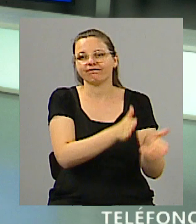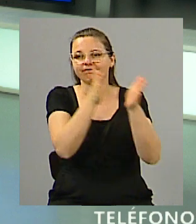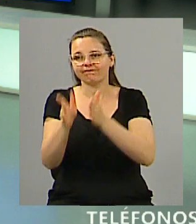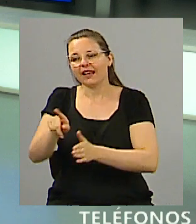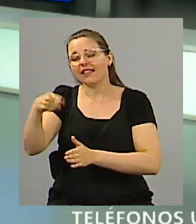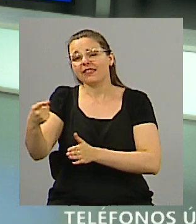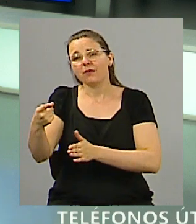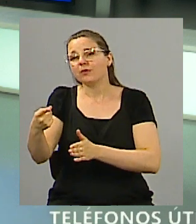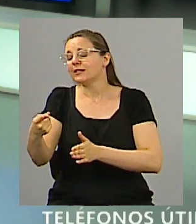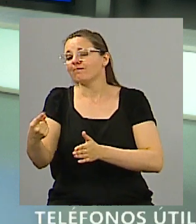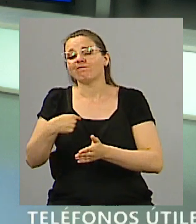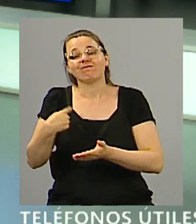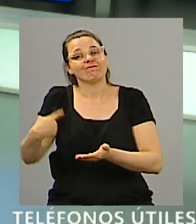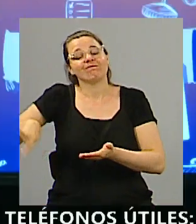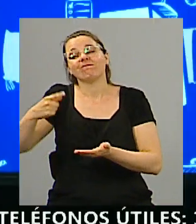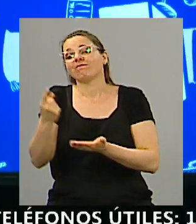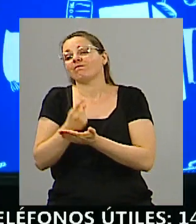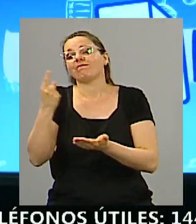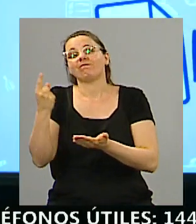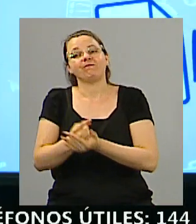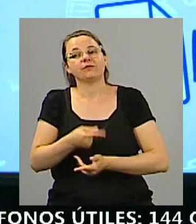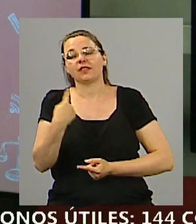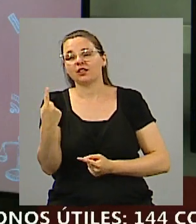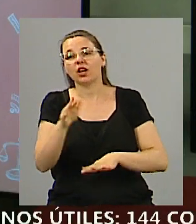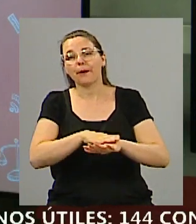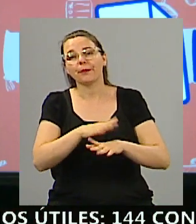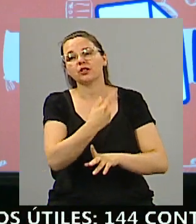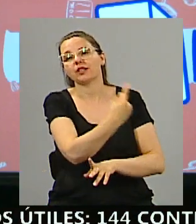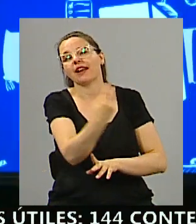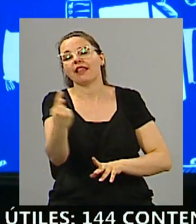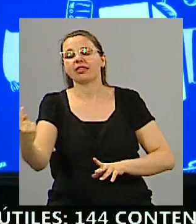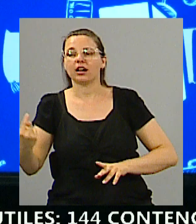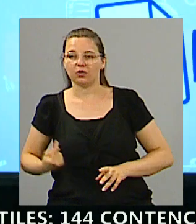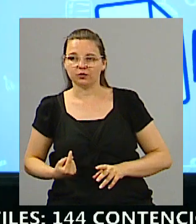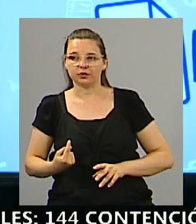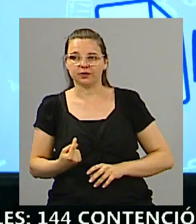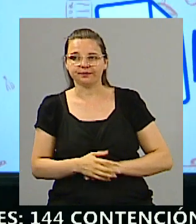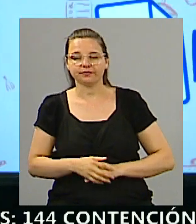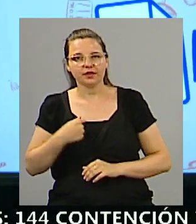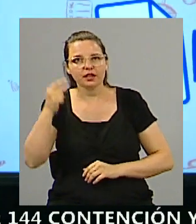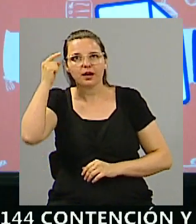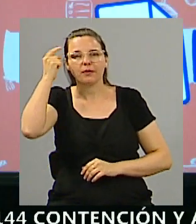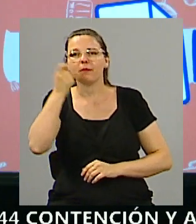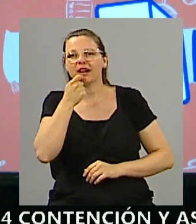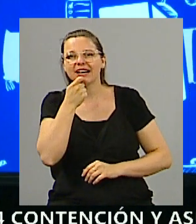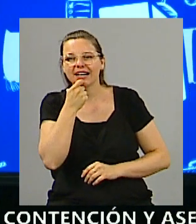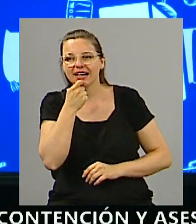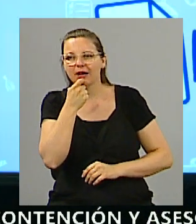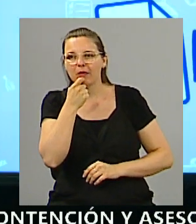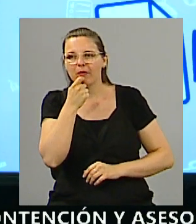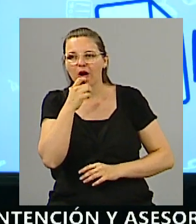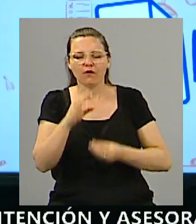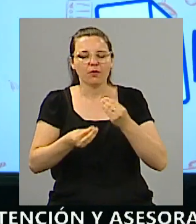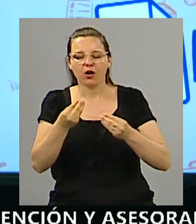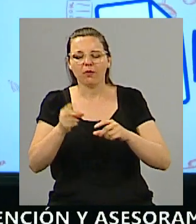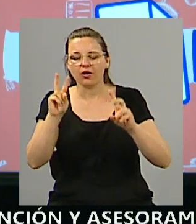el después, ¿no? Sí, nosotros, que eso ya corre por cuenta nuestra. Exacto. Sí. Yo creo que tendríamos que enfocar ahí la parte de la responsabilidad,